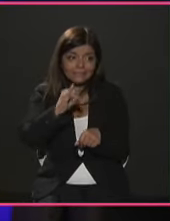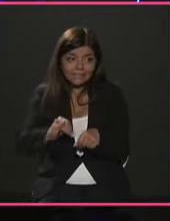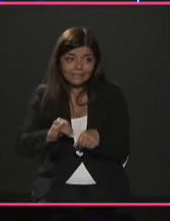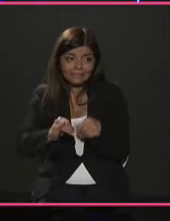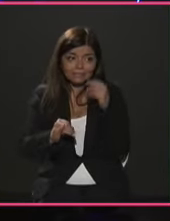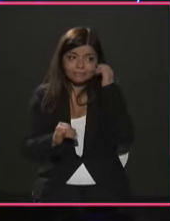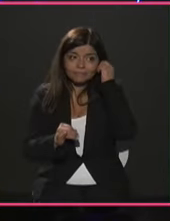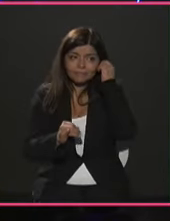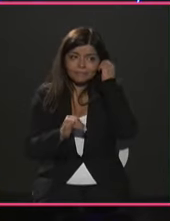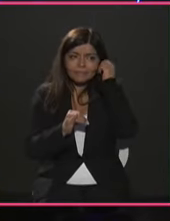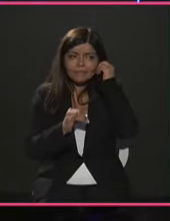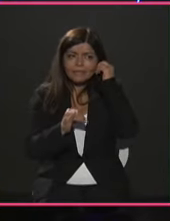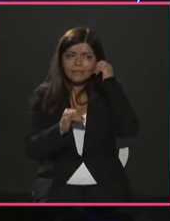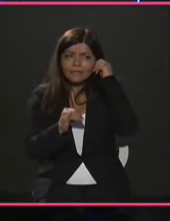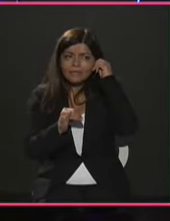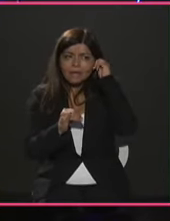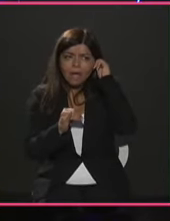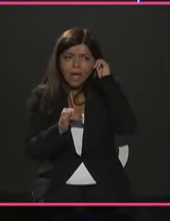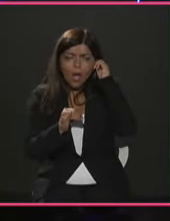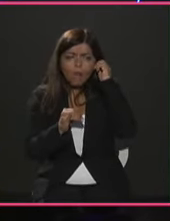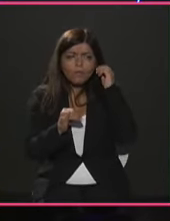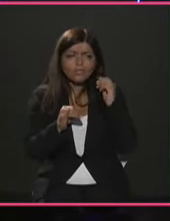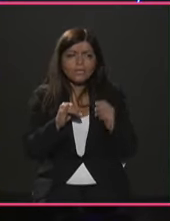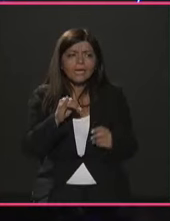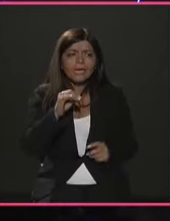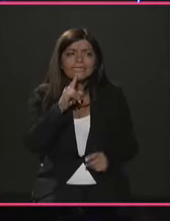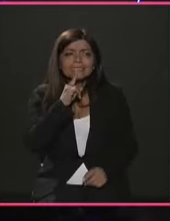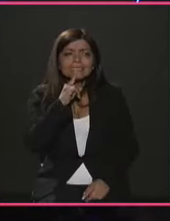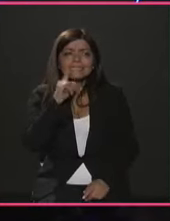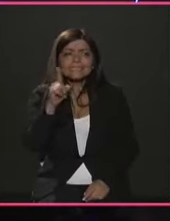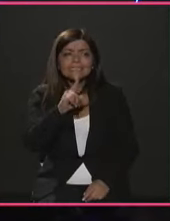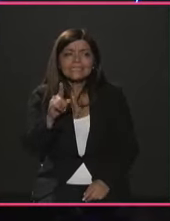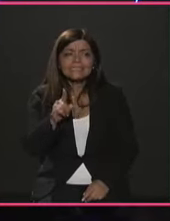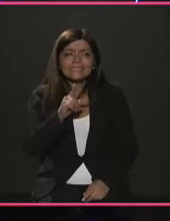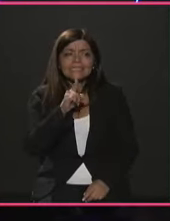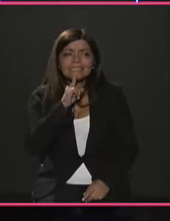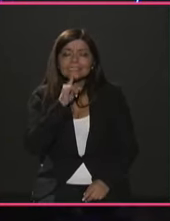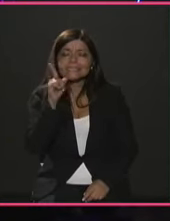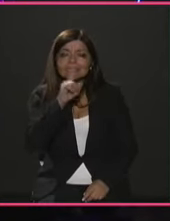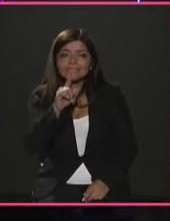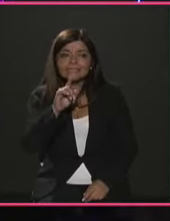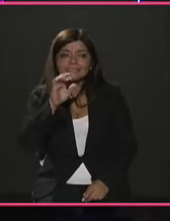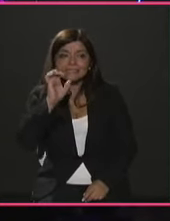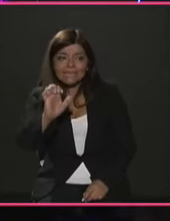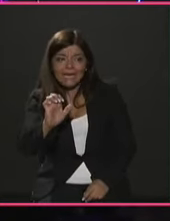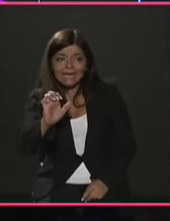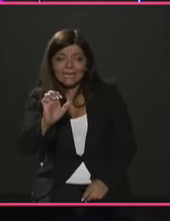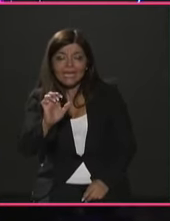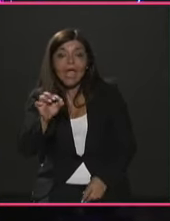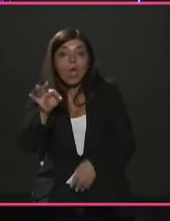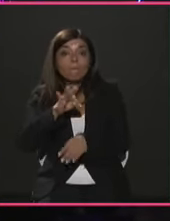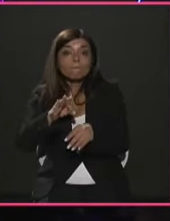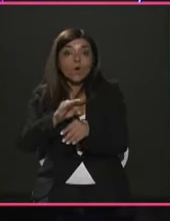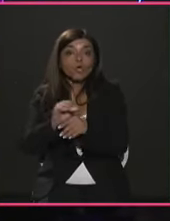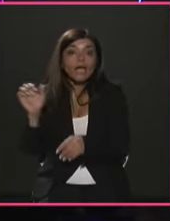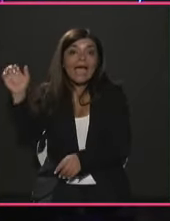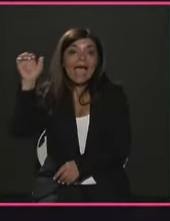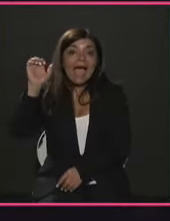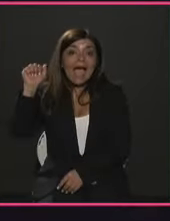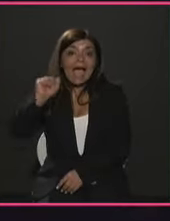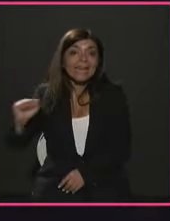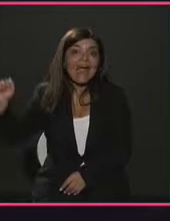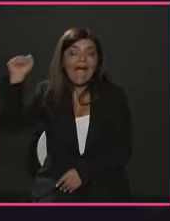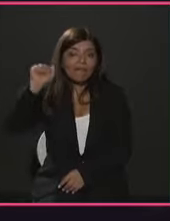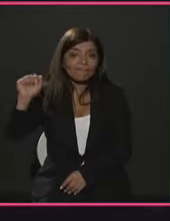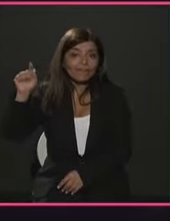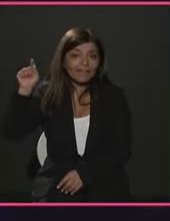probablemente No mucho eh es una mosca como ustedes lo ven ahí arriba que existe hoy día en África central en África del